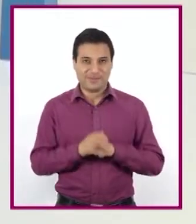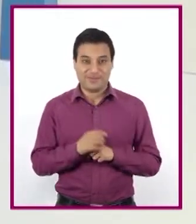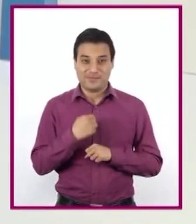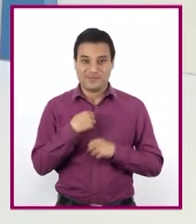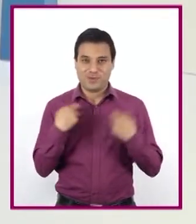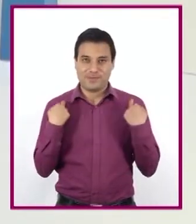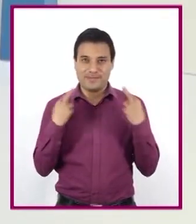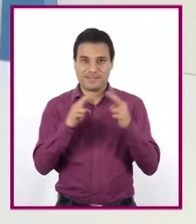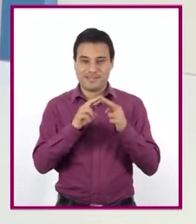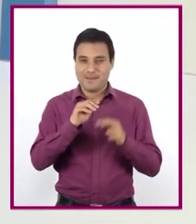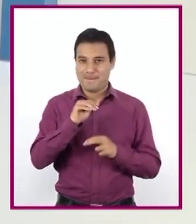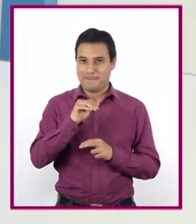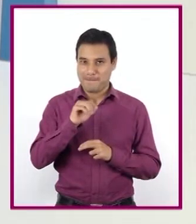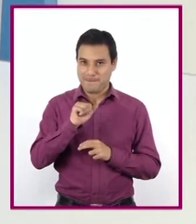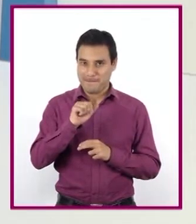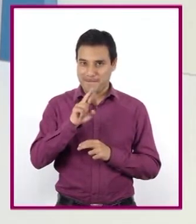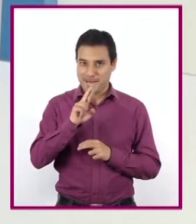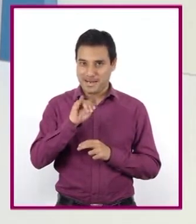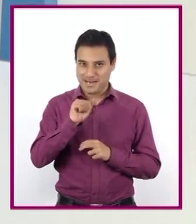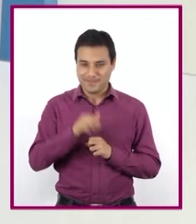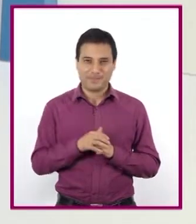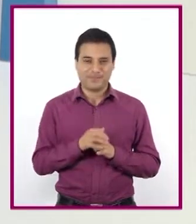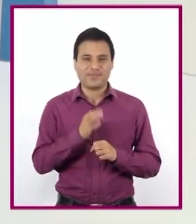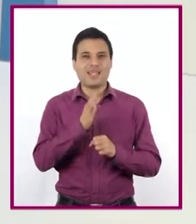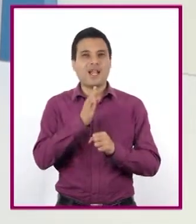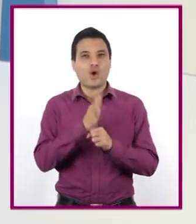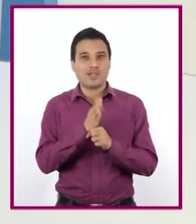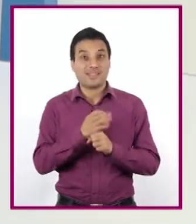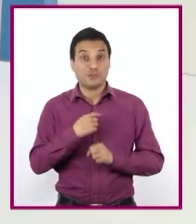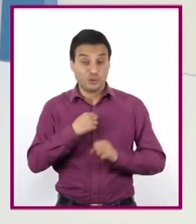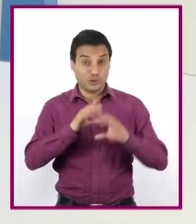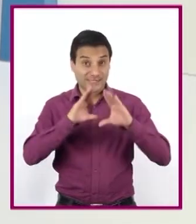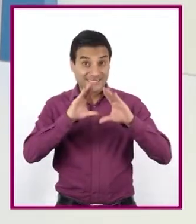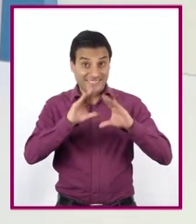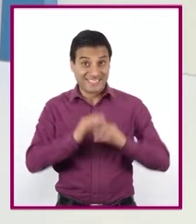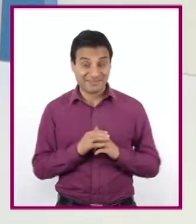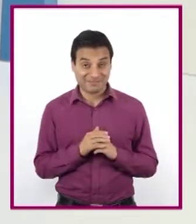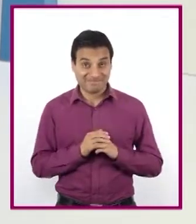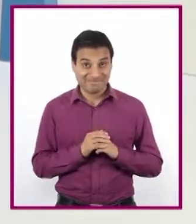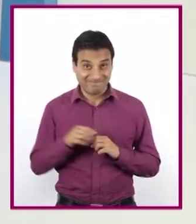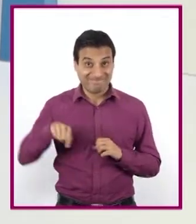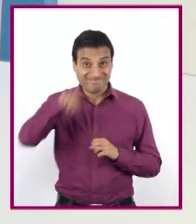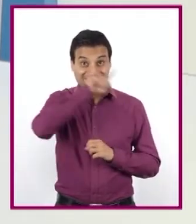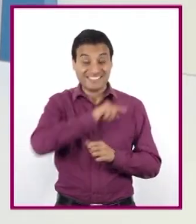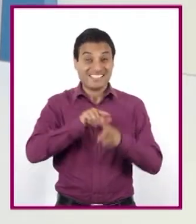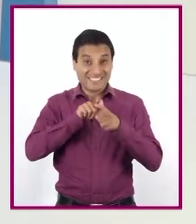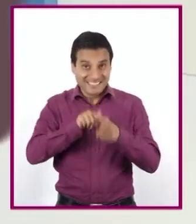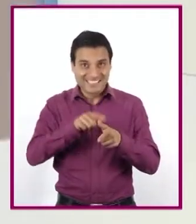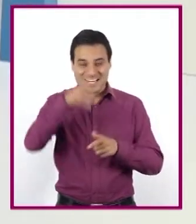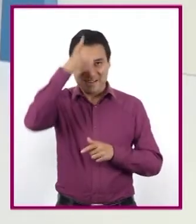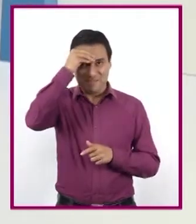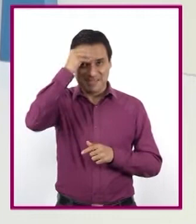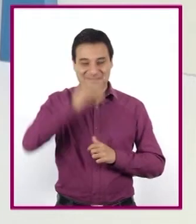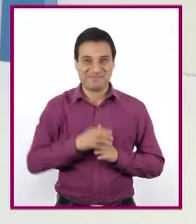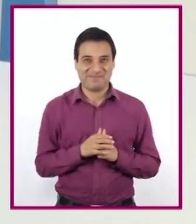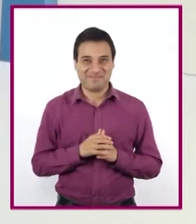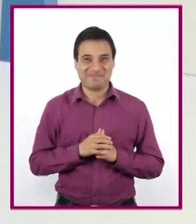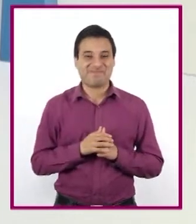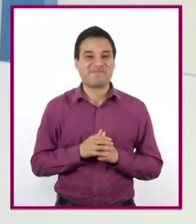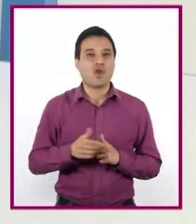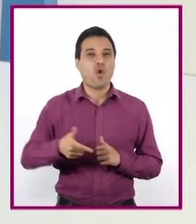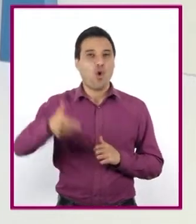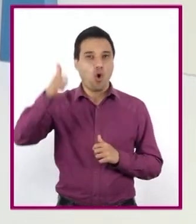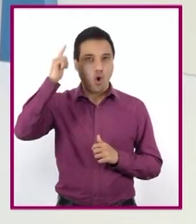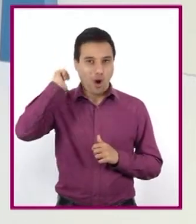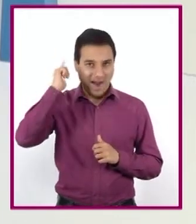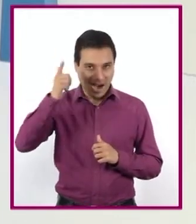Rocío Benítez Franco y el día de hoy estaré con ustedes para que sigan aprendiendo desde casa. Espero que en estos